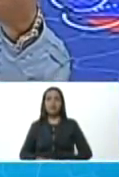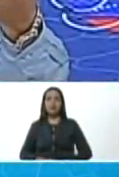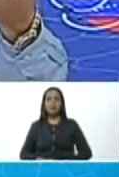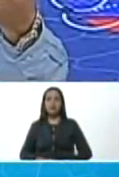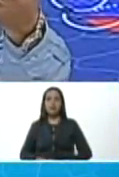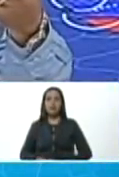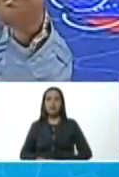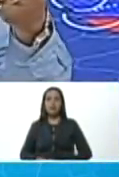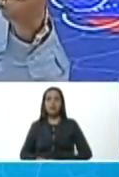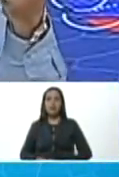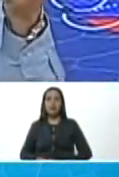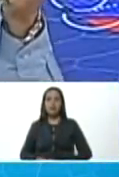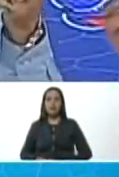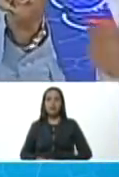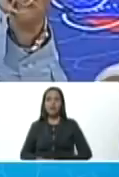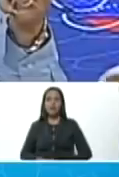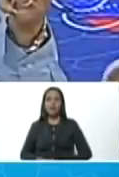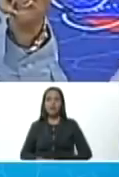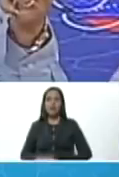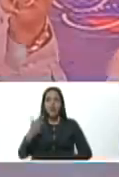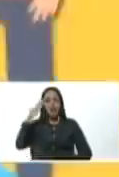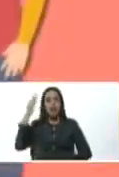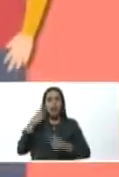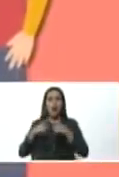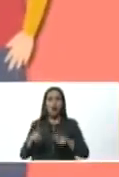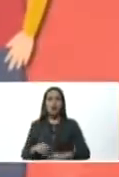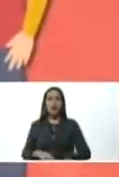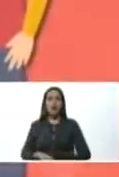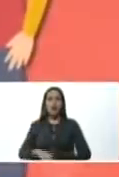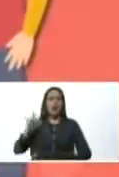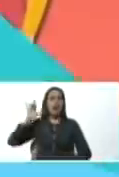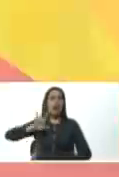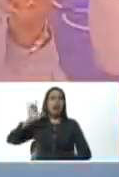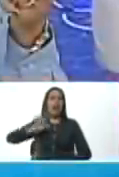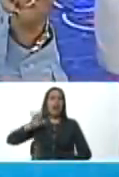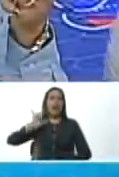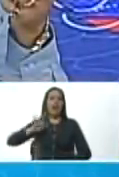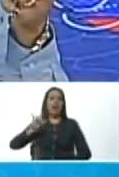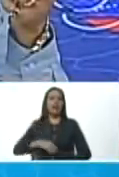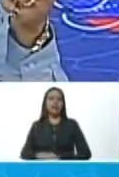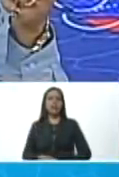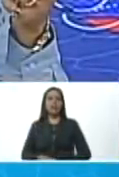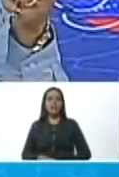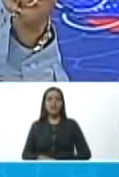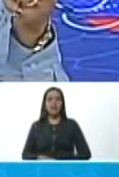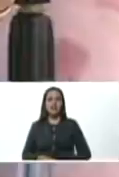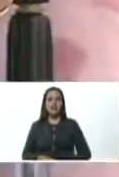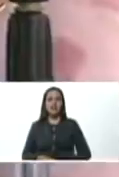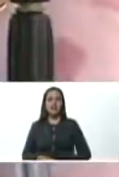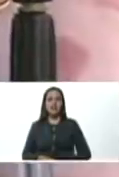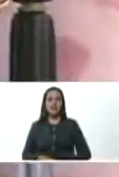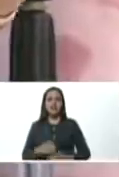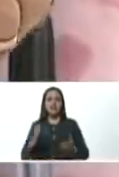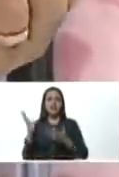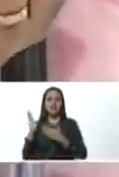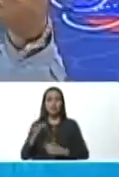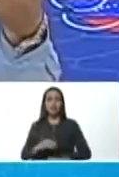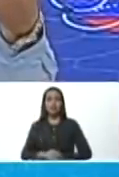Un saludo que llaman rocker. ¿Cómo es el saludo rocker, vicepresidenta? Saludo de rockero, así. Ese me